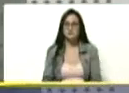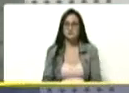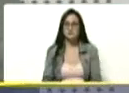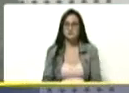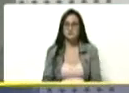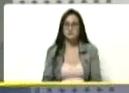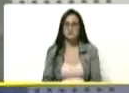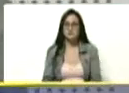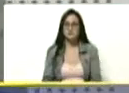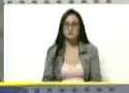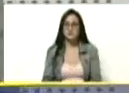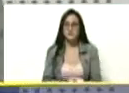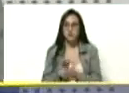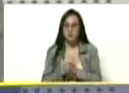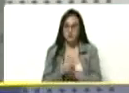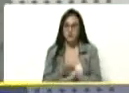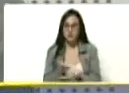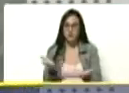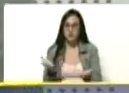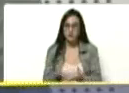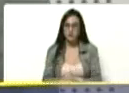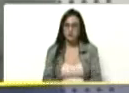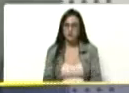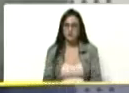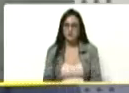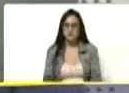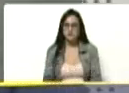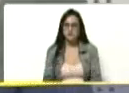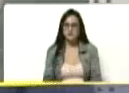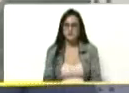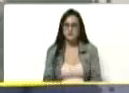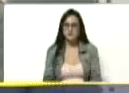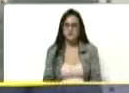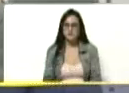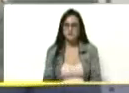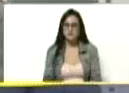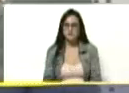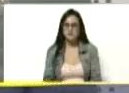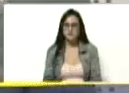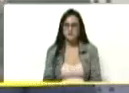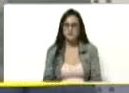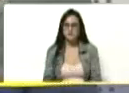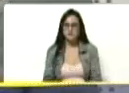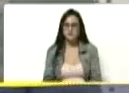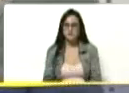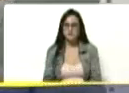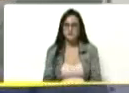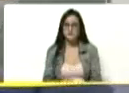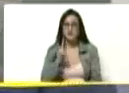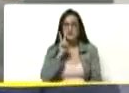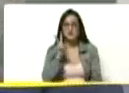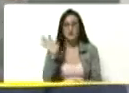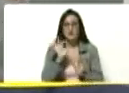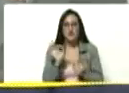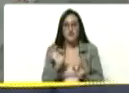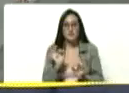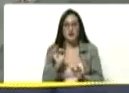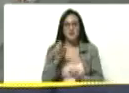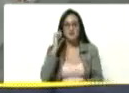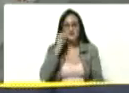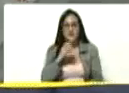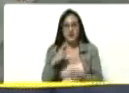Comrades. Compañeros. The vision that presidents Fidel Castro and Hugo Chavez. La visión de los presidentes Fidel